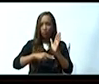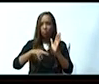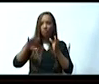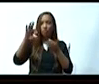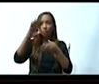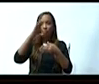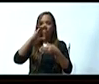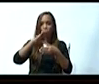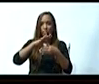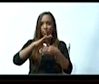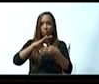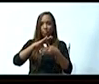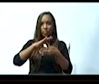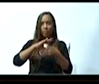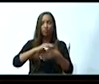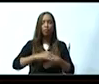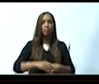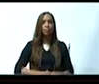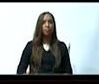Que lo baje.